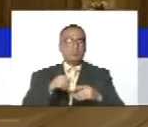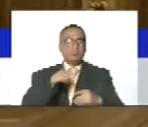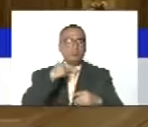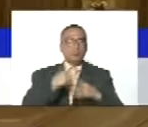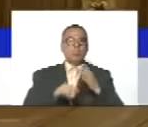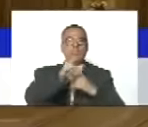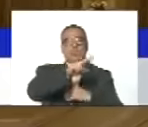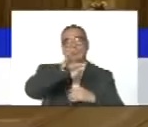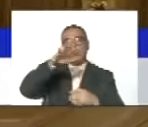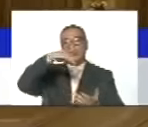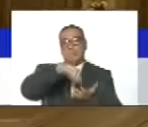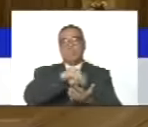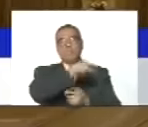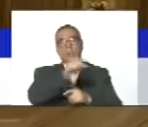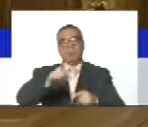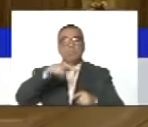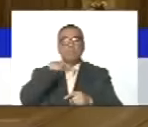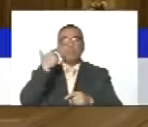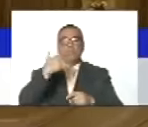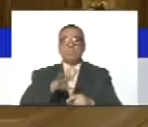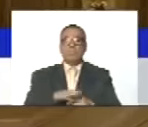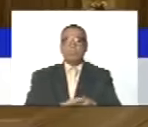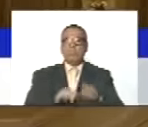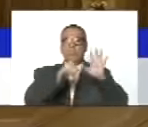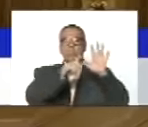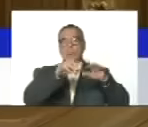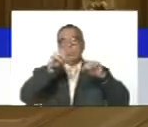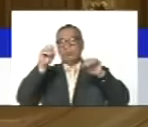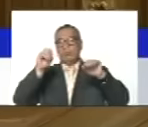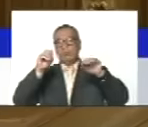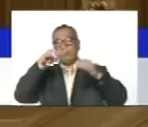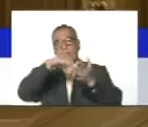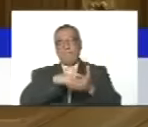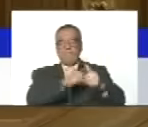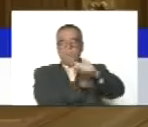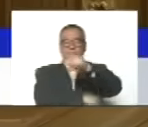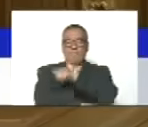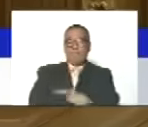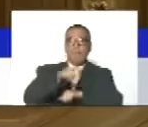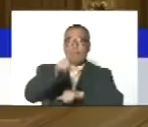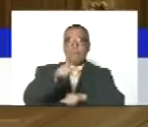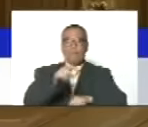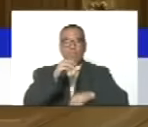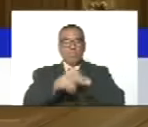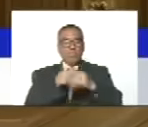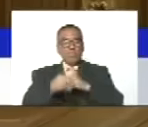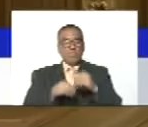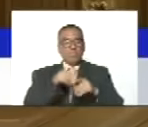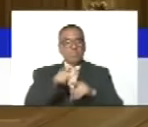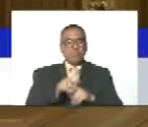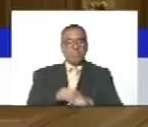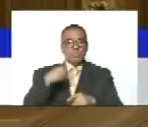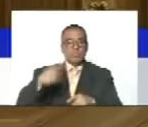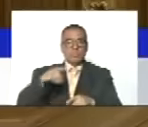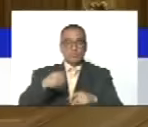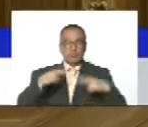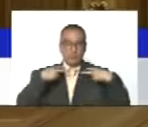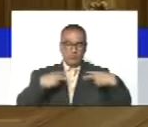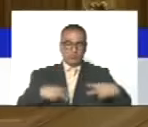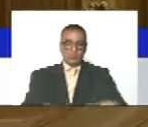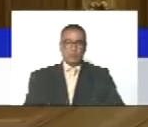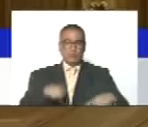más de 35.000 personas y ha dejado más de 60.000 heridos, violando de forma flagrante el derecho a la